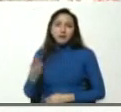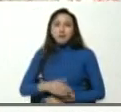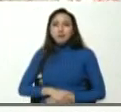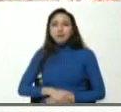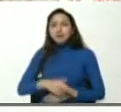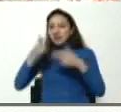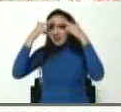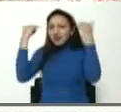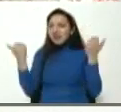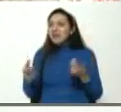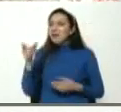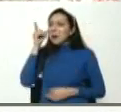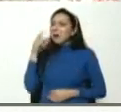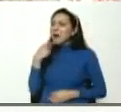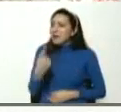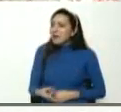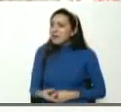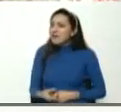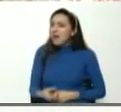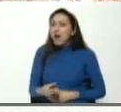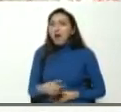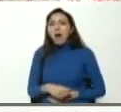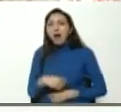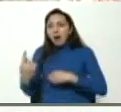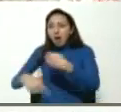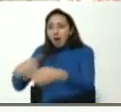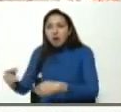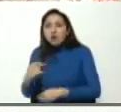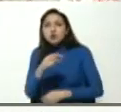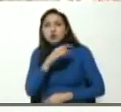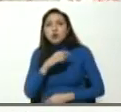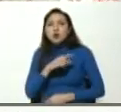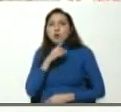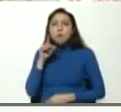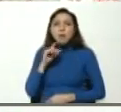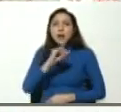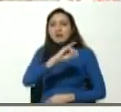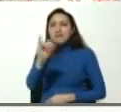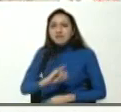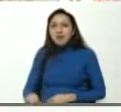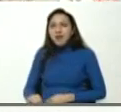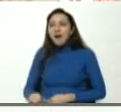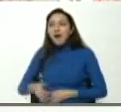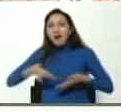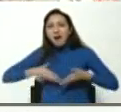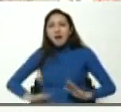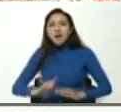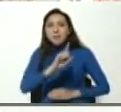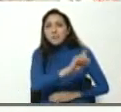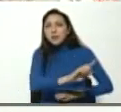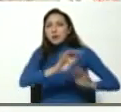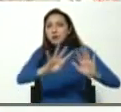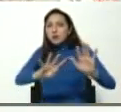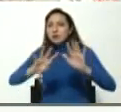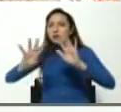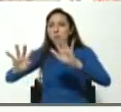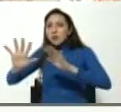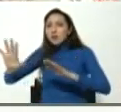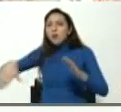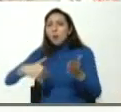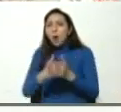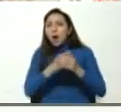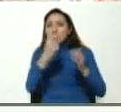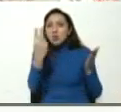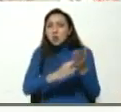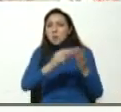qué dice la vicepresidente de la generación z conoce la generación sep los nacidos entre 1995 y 2010